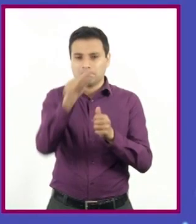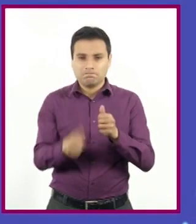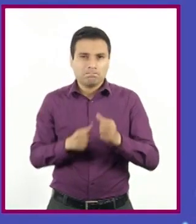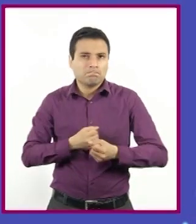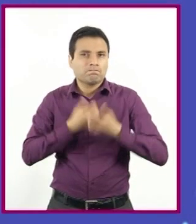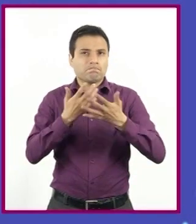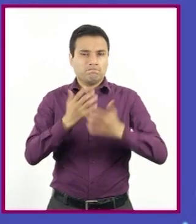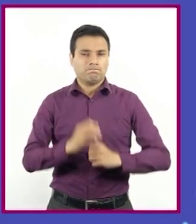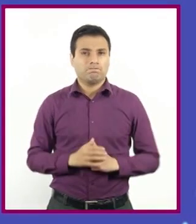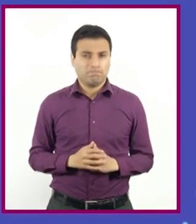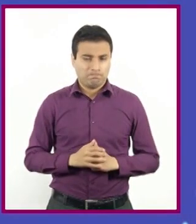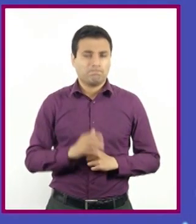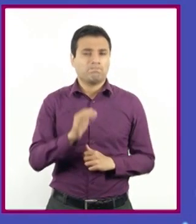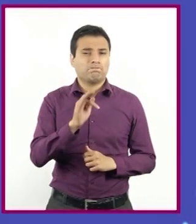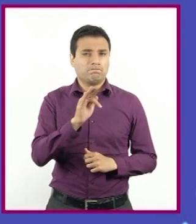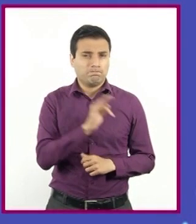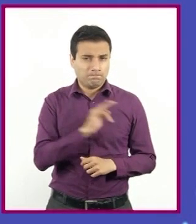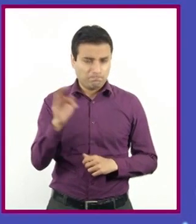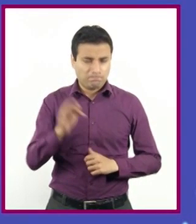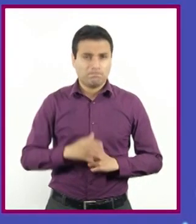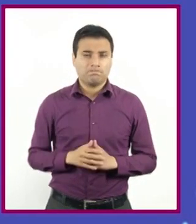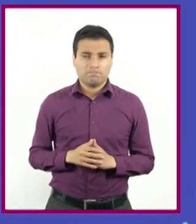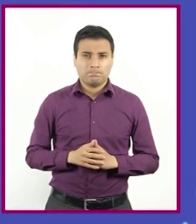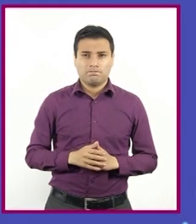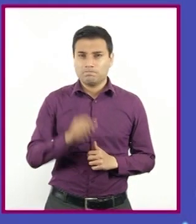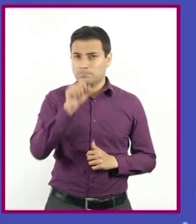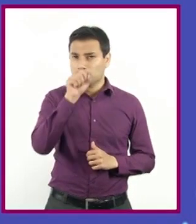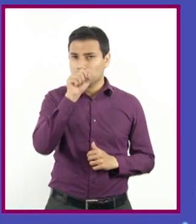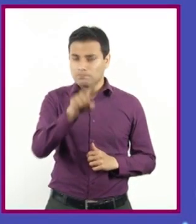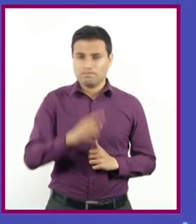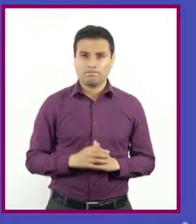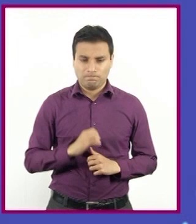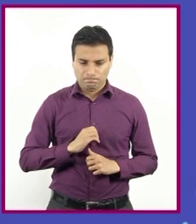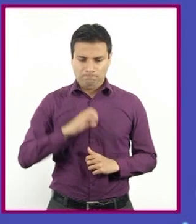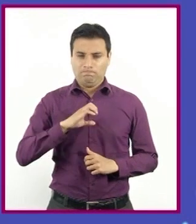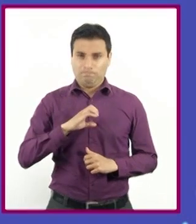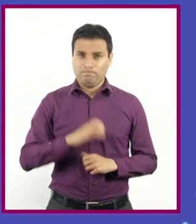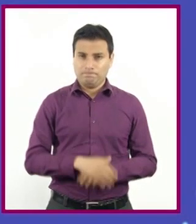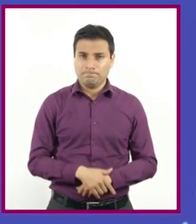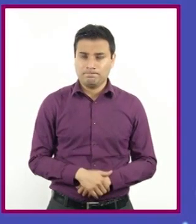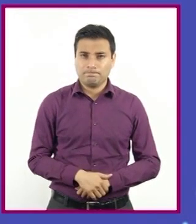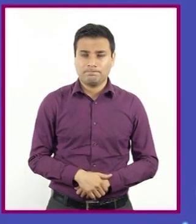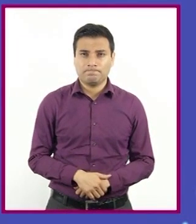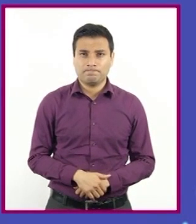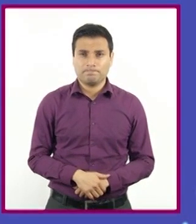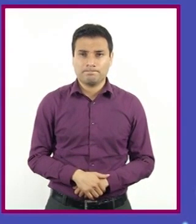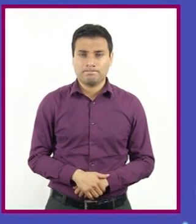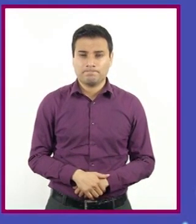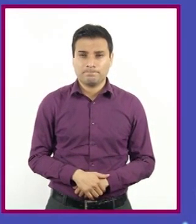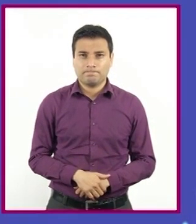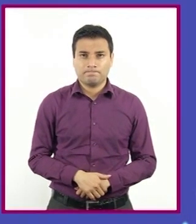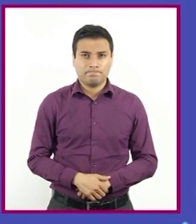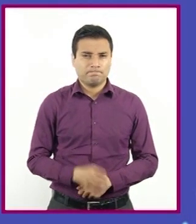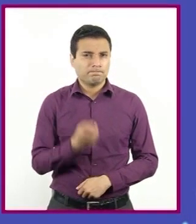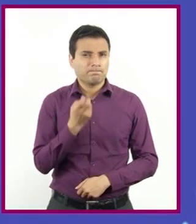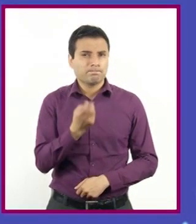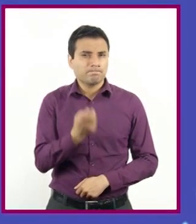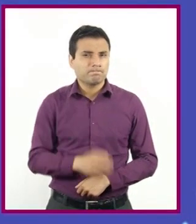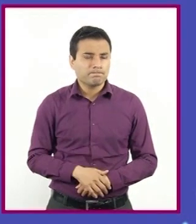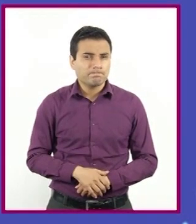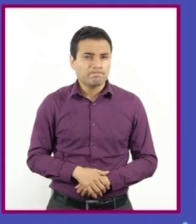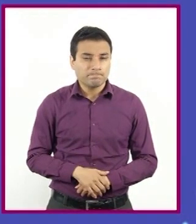expresarse físicamente y para reforzar la confianza en sí mismo. Esta se reflejará en